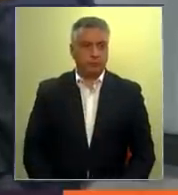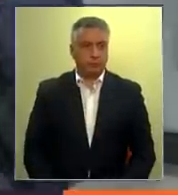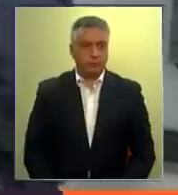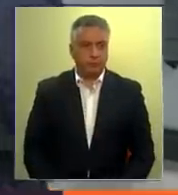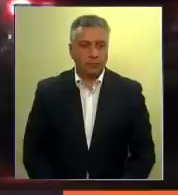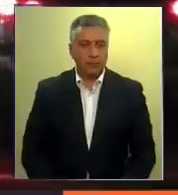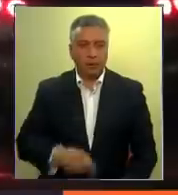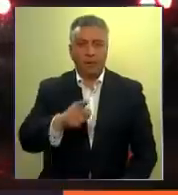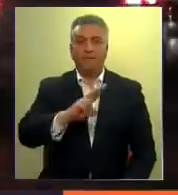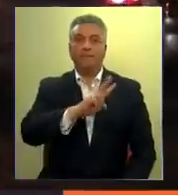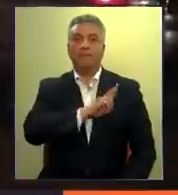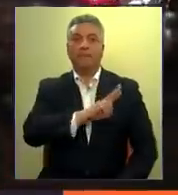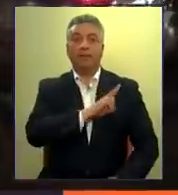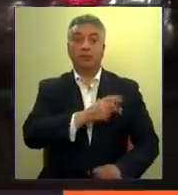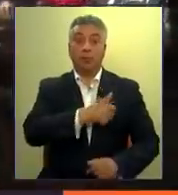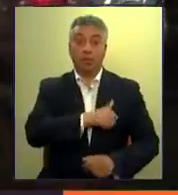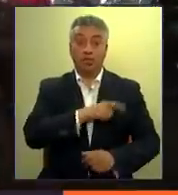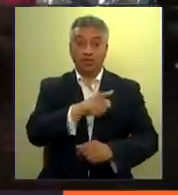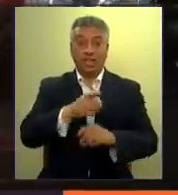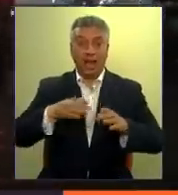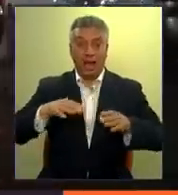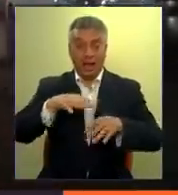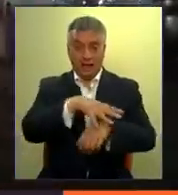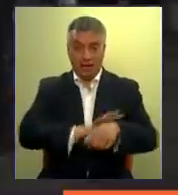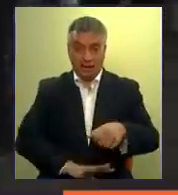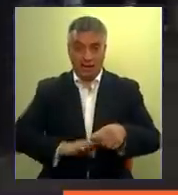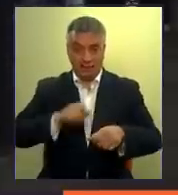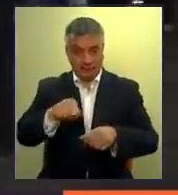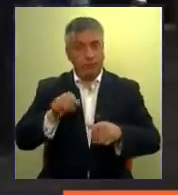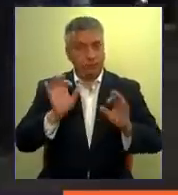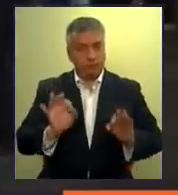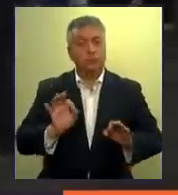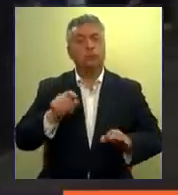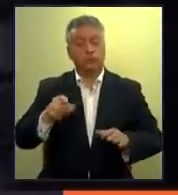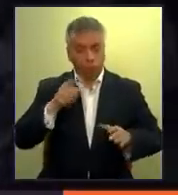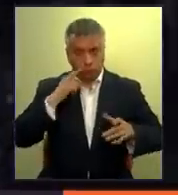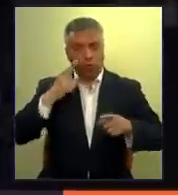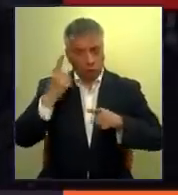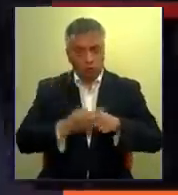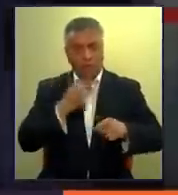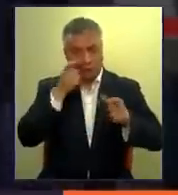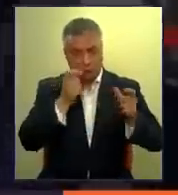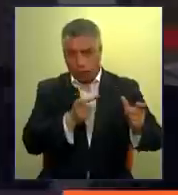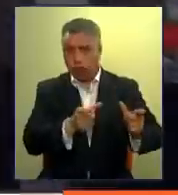En Valparaíso, la Policía Marítima se prepara para una nueva jornada de patrullaje en el litoral.